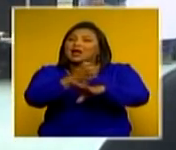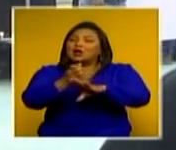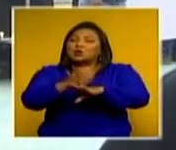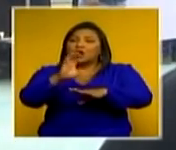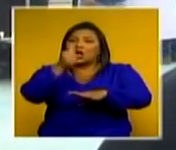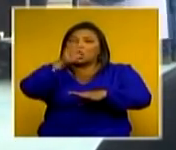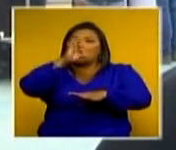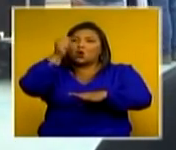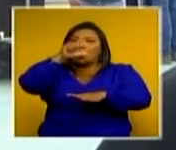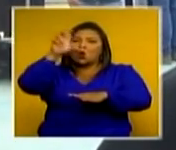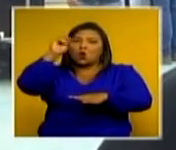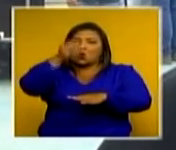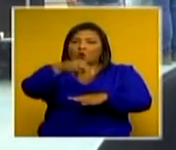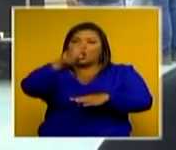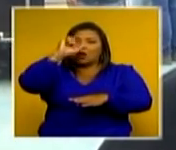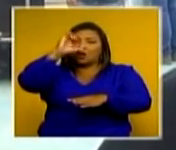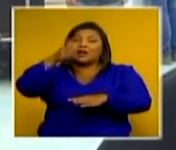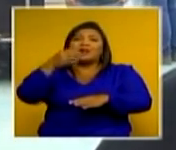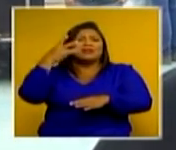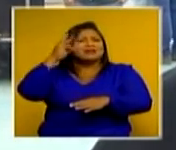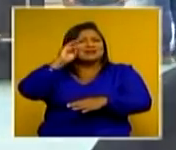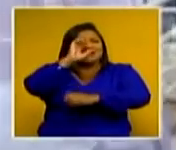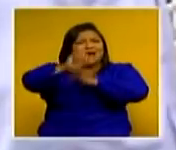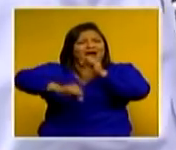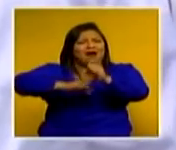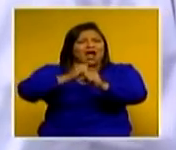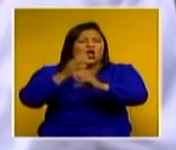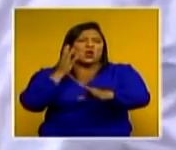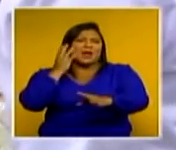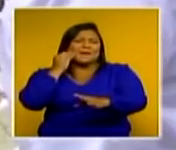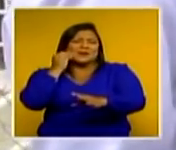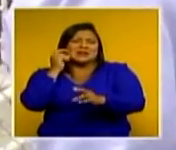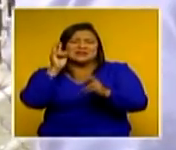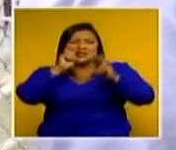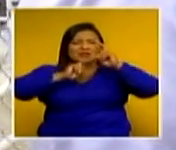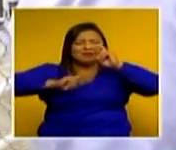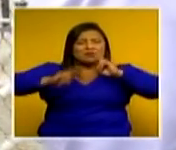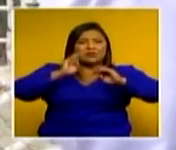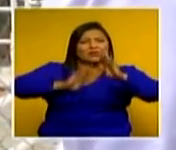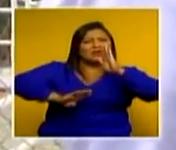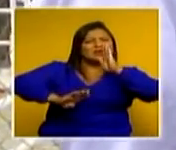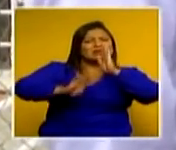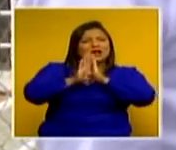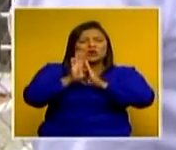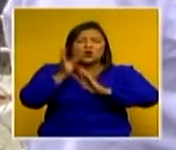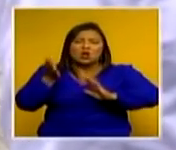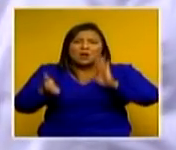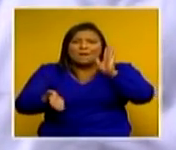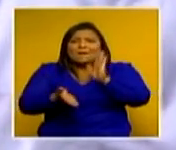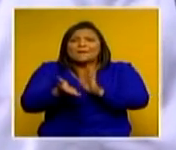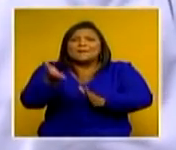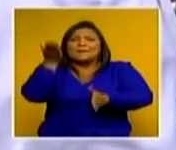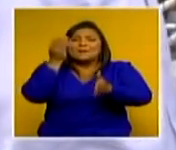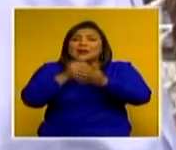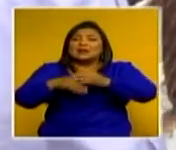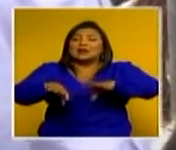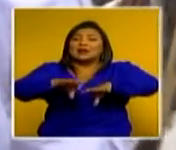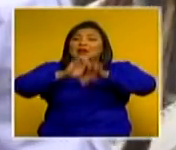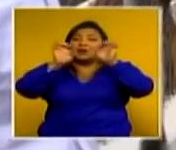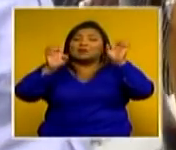gomes es una profesional con 17 años de experiencia en investigación desarrollo e innovación en empresas del sector